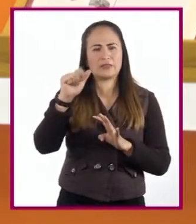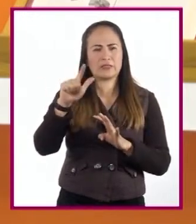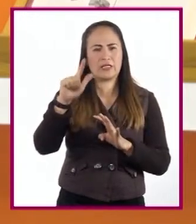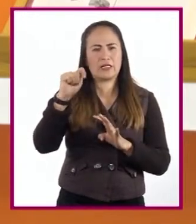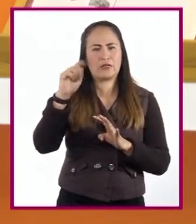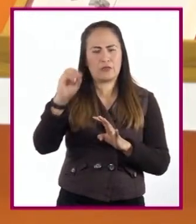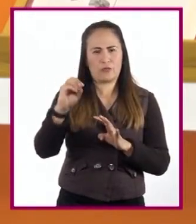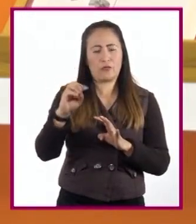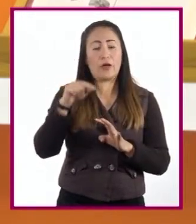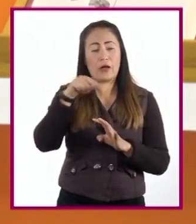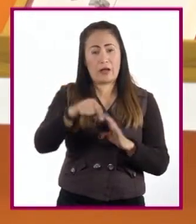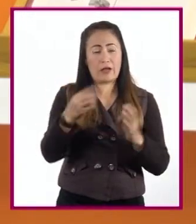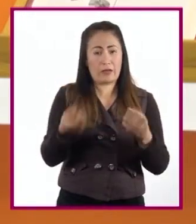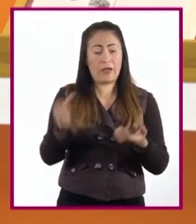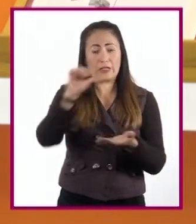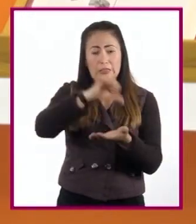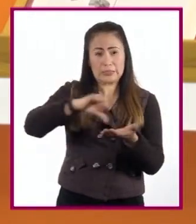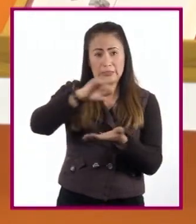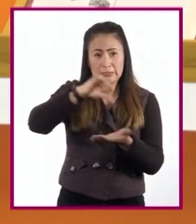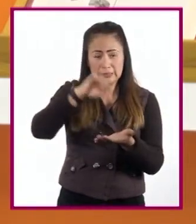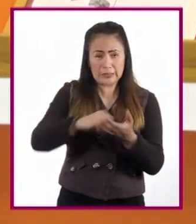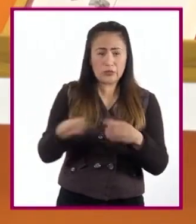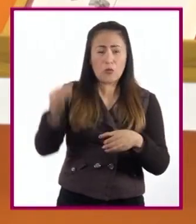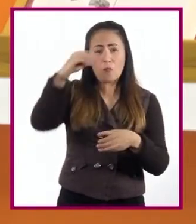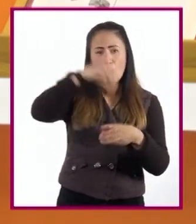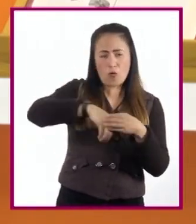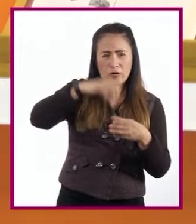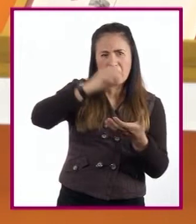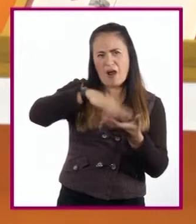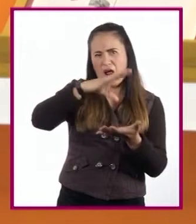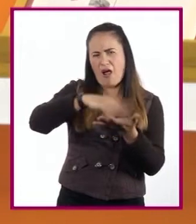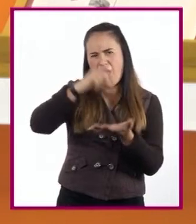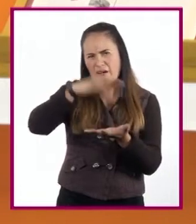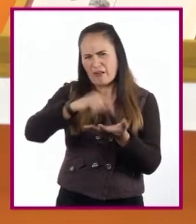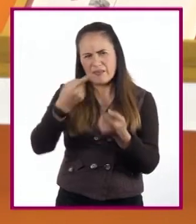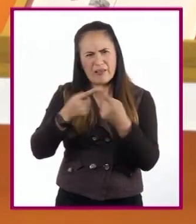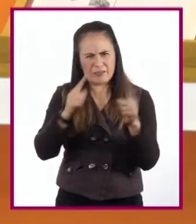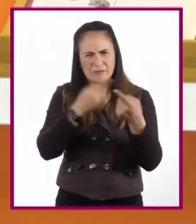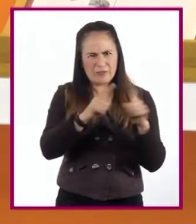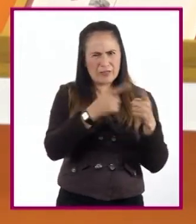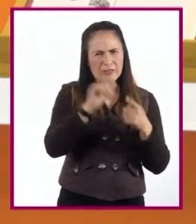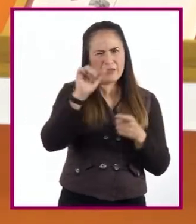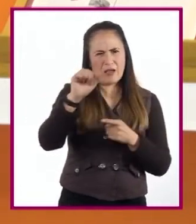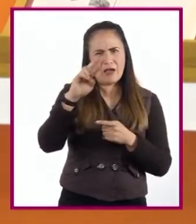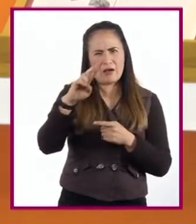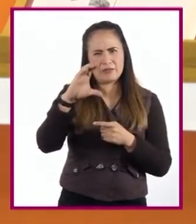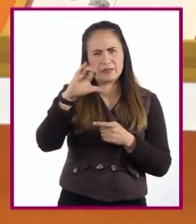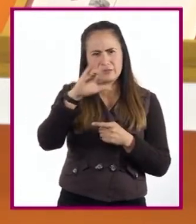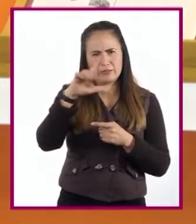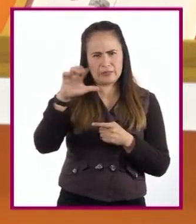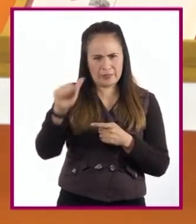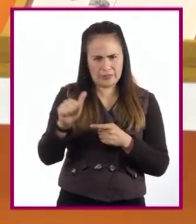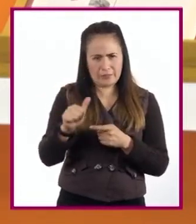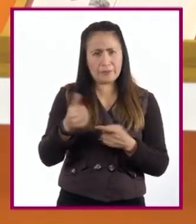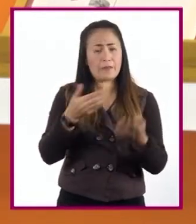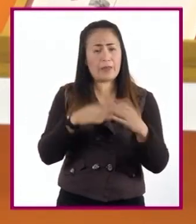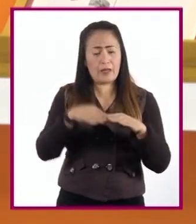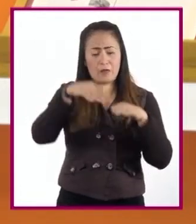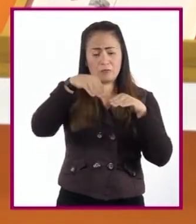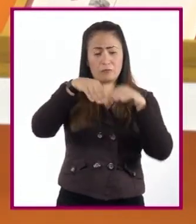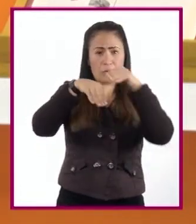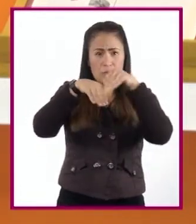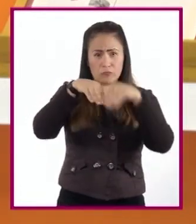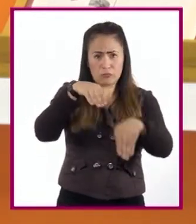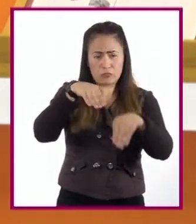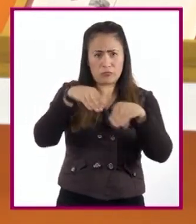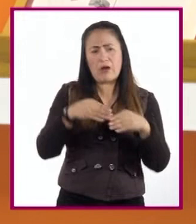muro circundante fue rellenado con arenas y arcillas compactadas. Las rampas que tuvo el edificio en diferentes